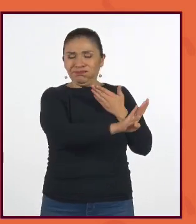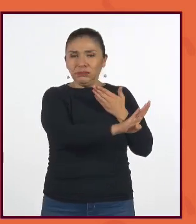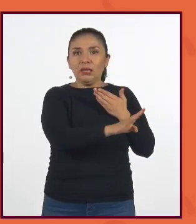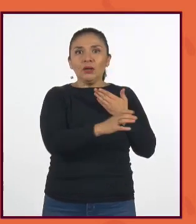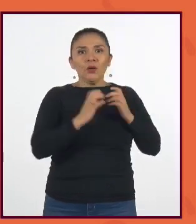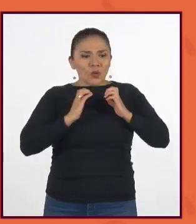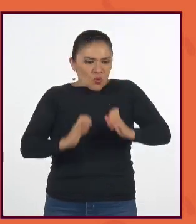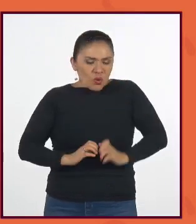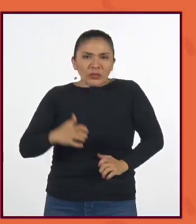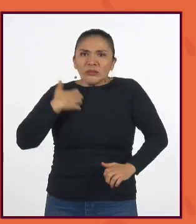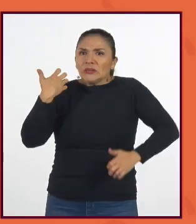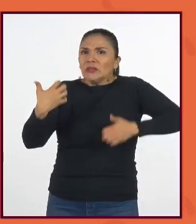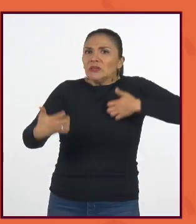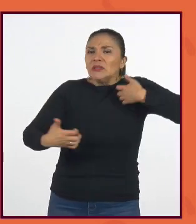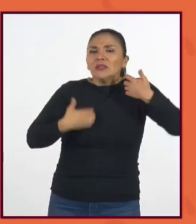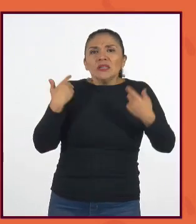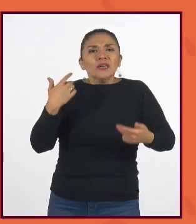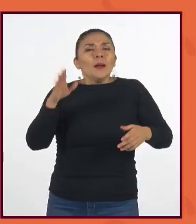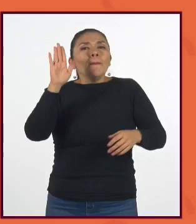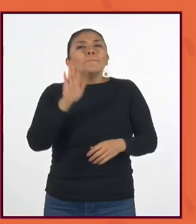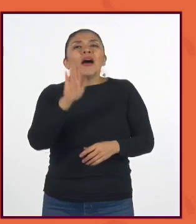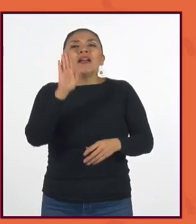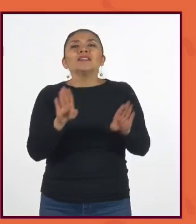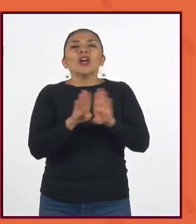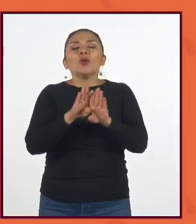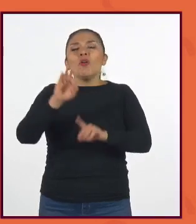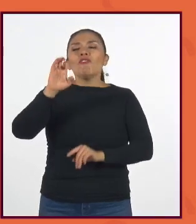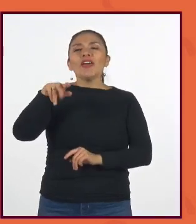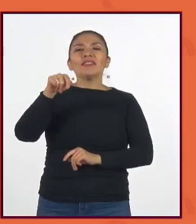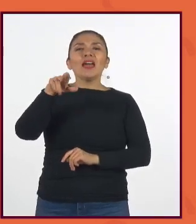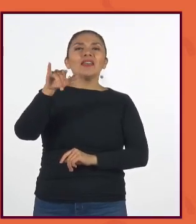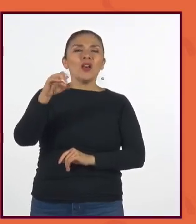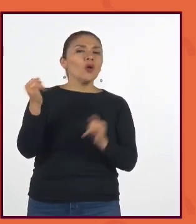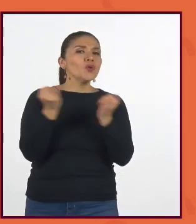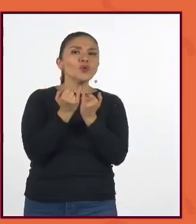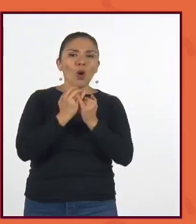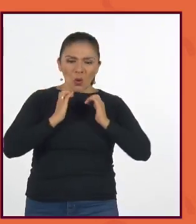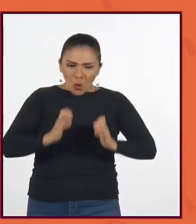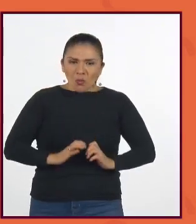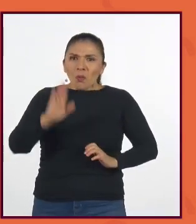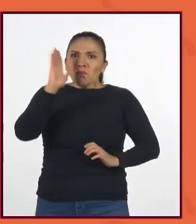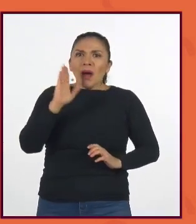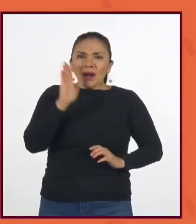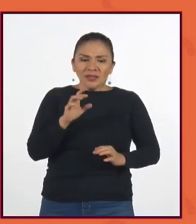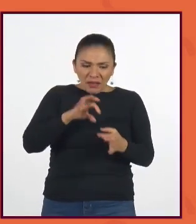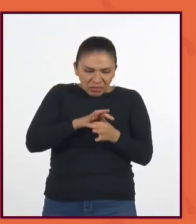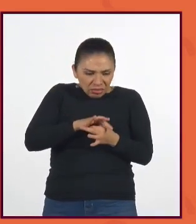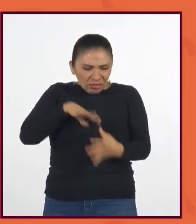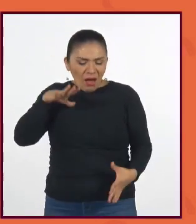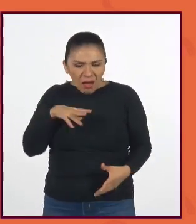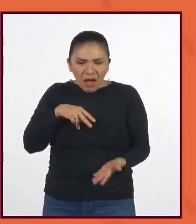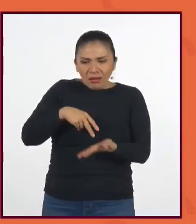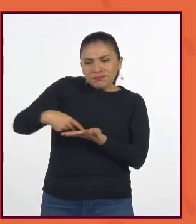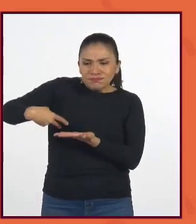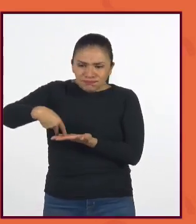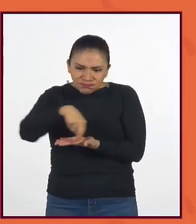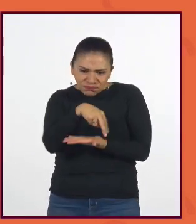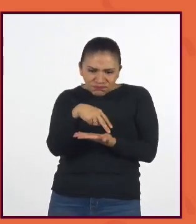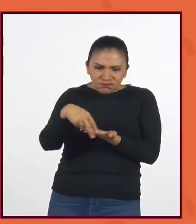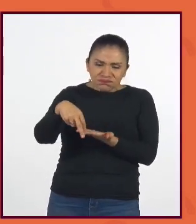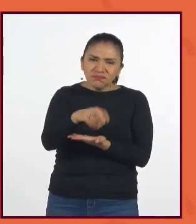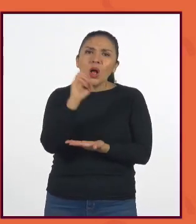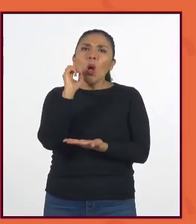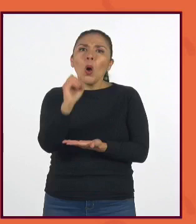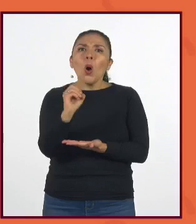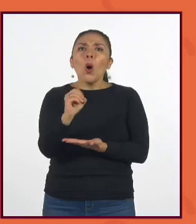físicos, descoordinación, parecido al fentanilo, descoordinación de las extremidades del cuerpo, fallas al caminar o caminan con un